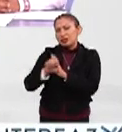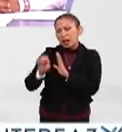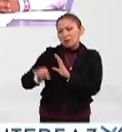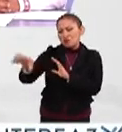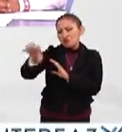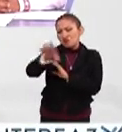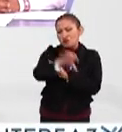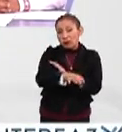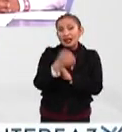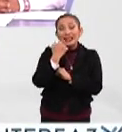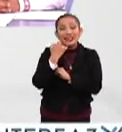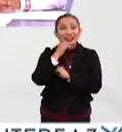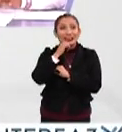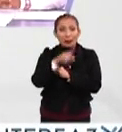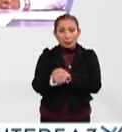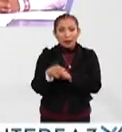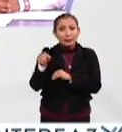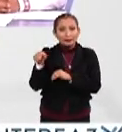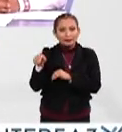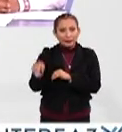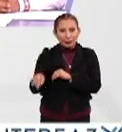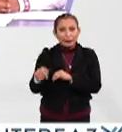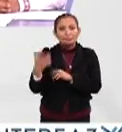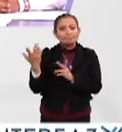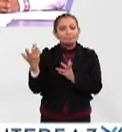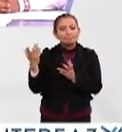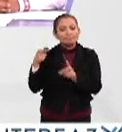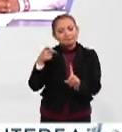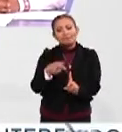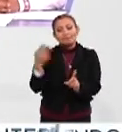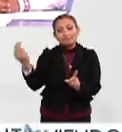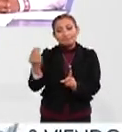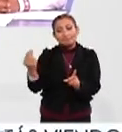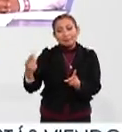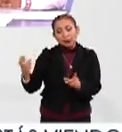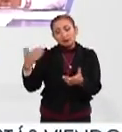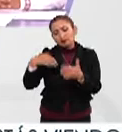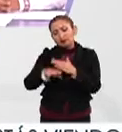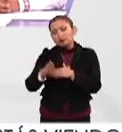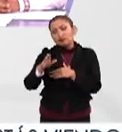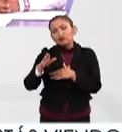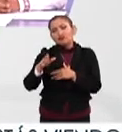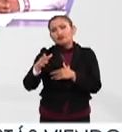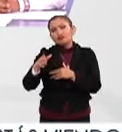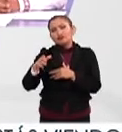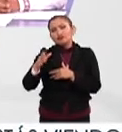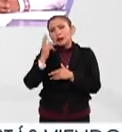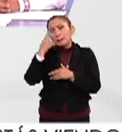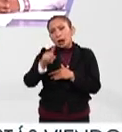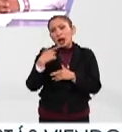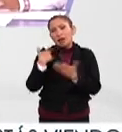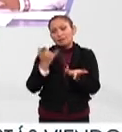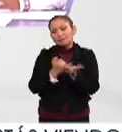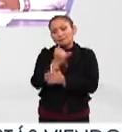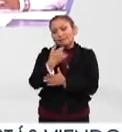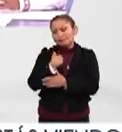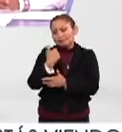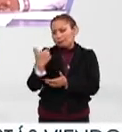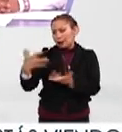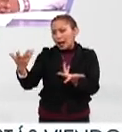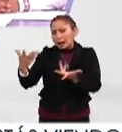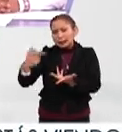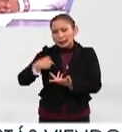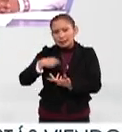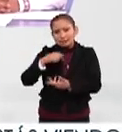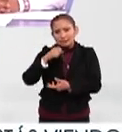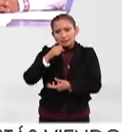ejemplos y también, bueno, este sentido y la necesidad de acceder a la autodeterminación en cuanto al ejercicio